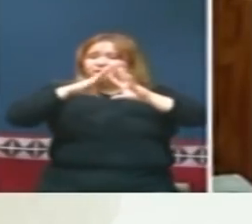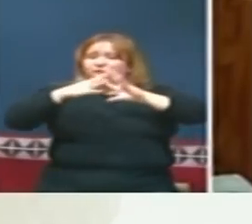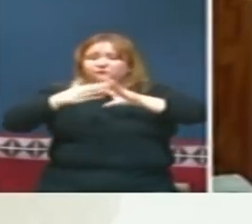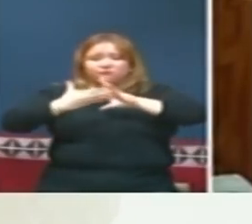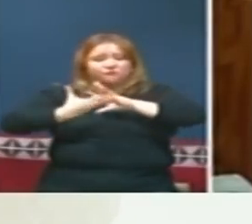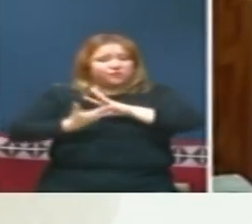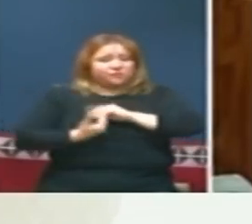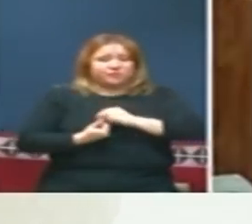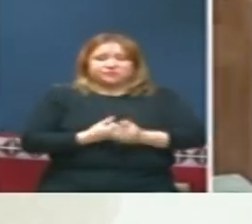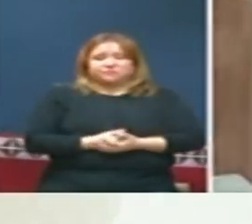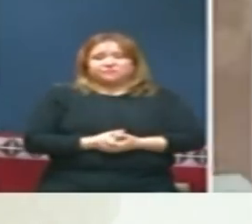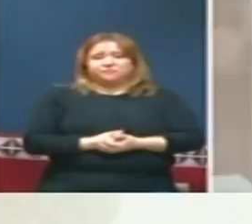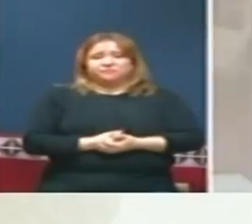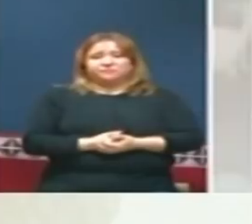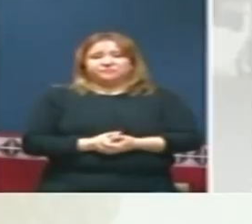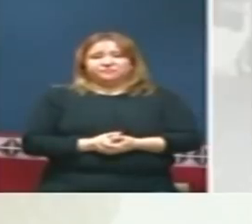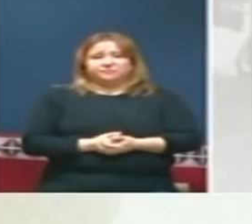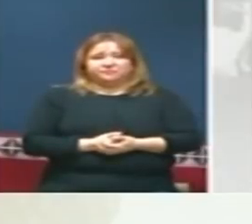nos respetemos.